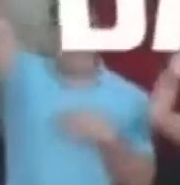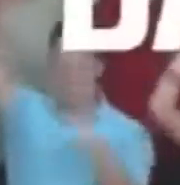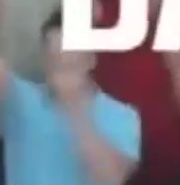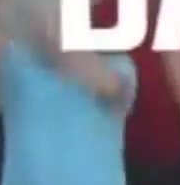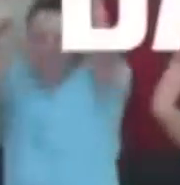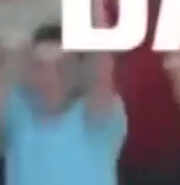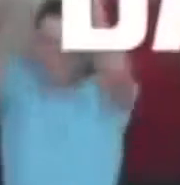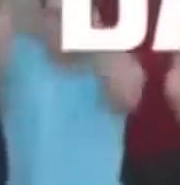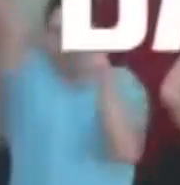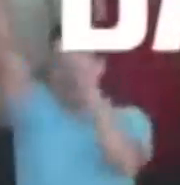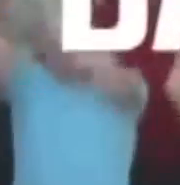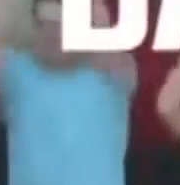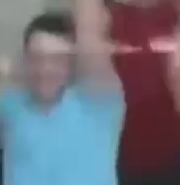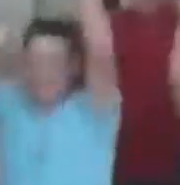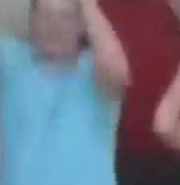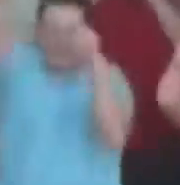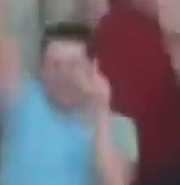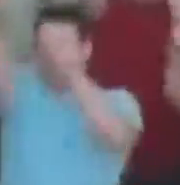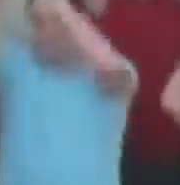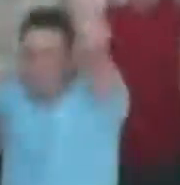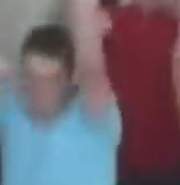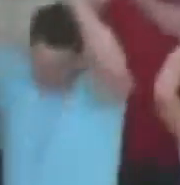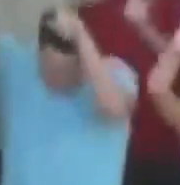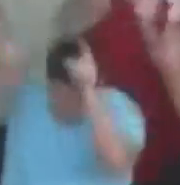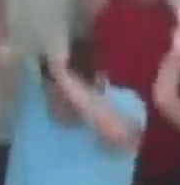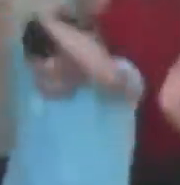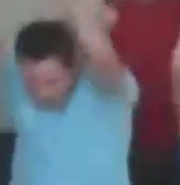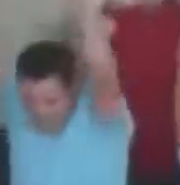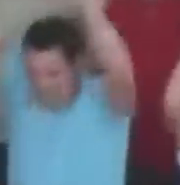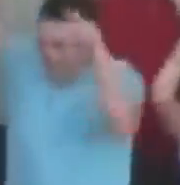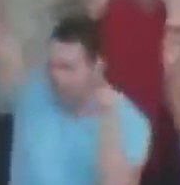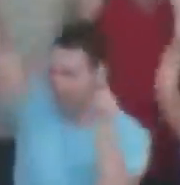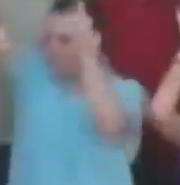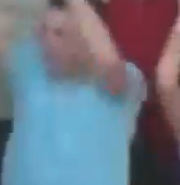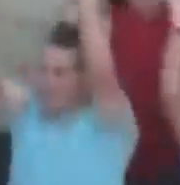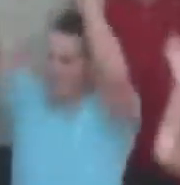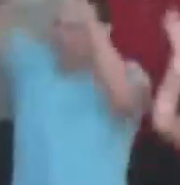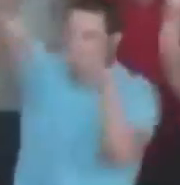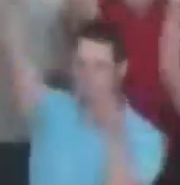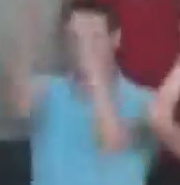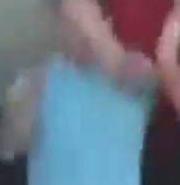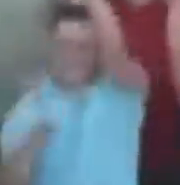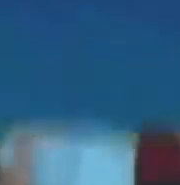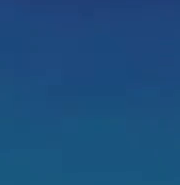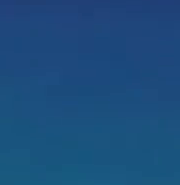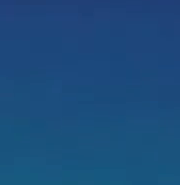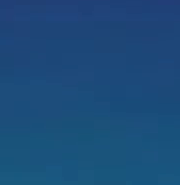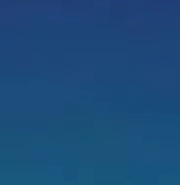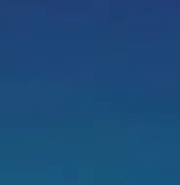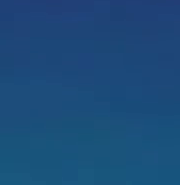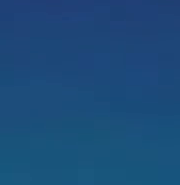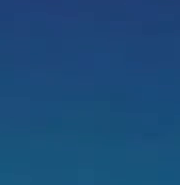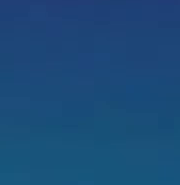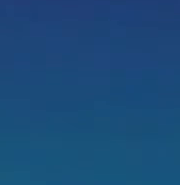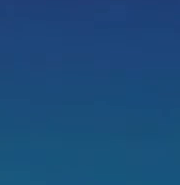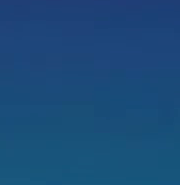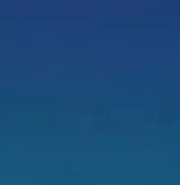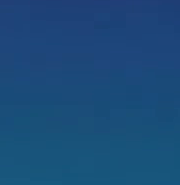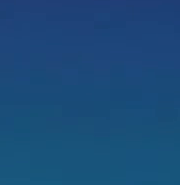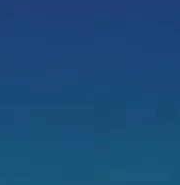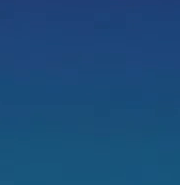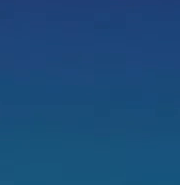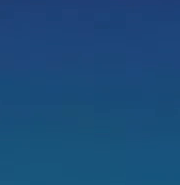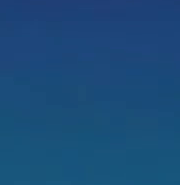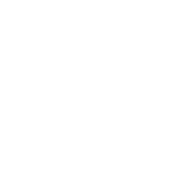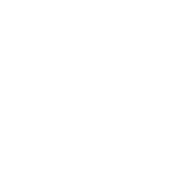Déjate contagiar por la balotomanía y juega los 50 mil millones de baloto y 5 mil millones de revancha antes que otros se los ganen. Haz que pase, juega baloto revancha,